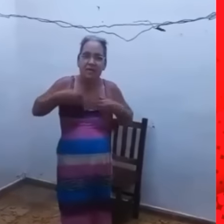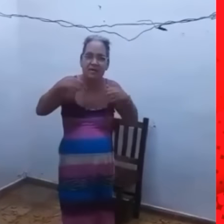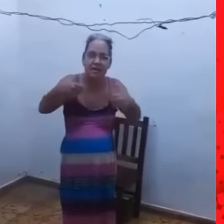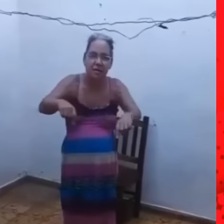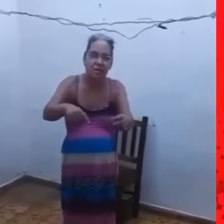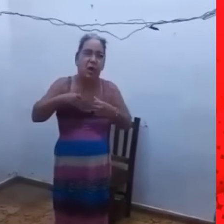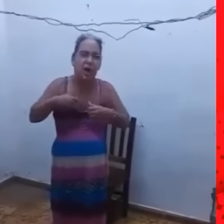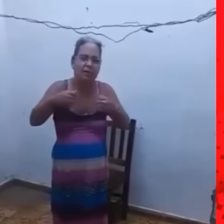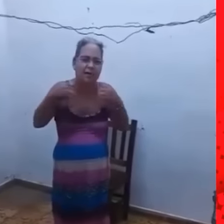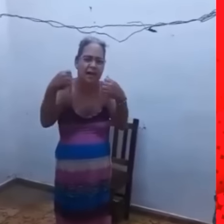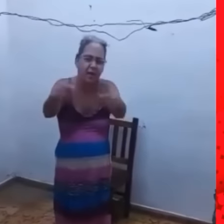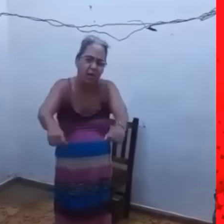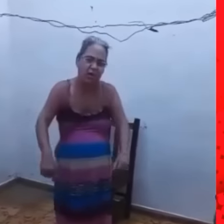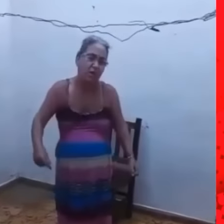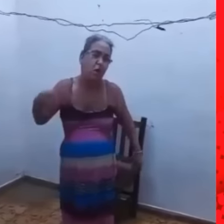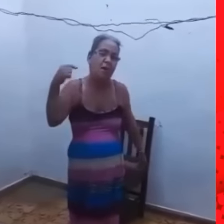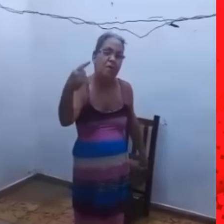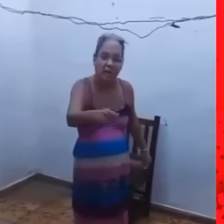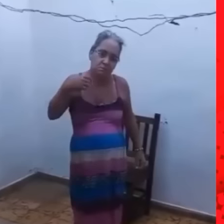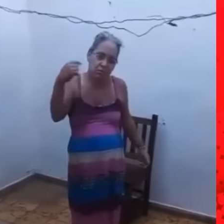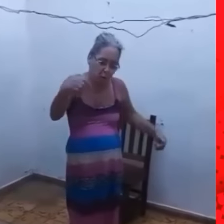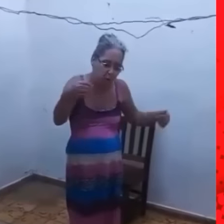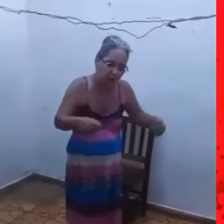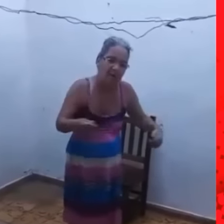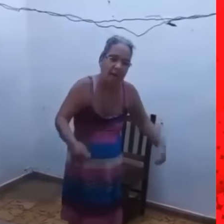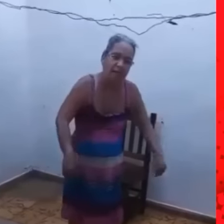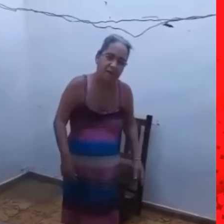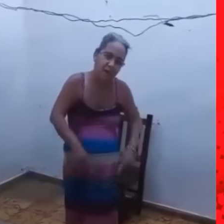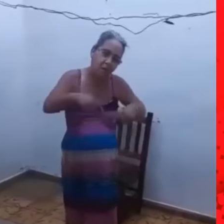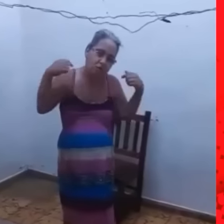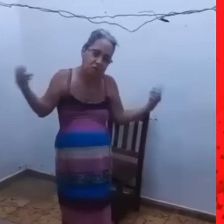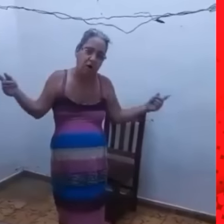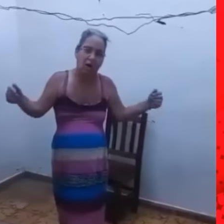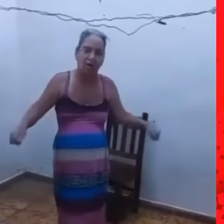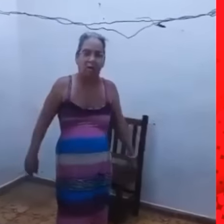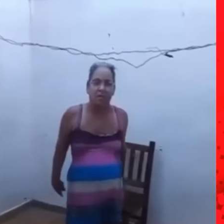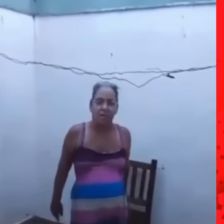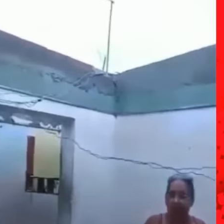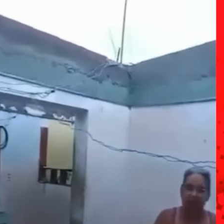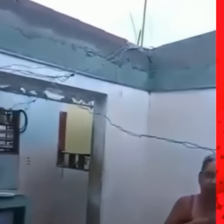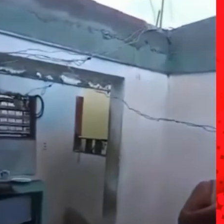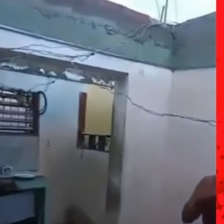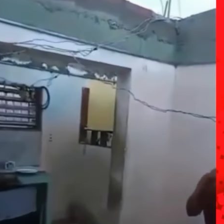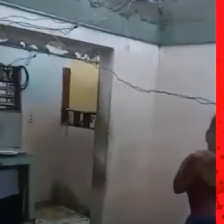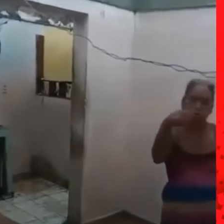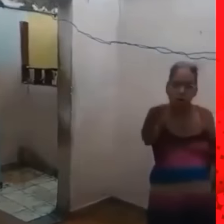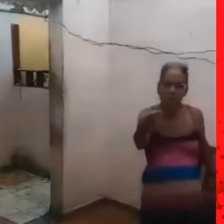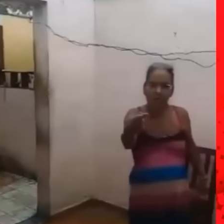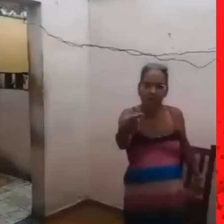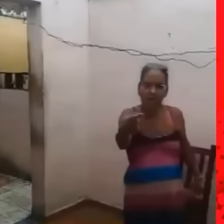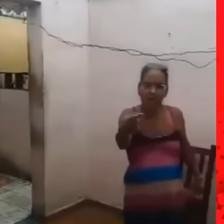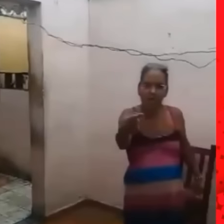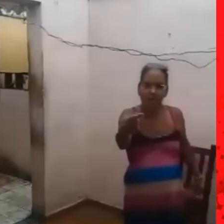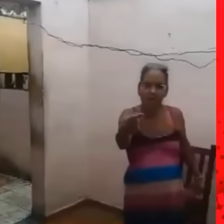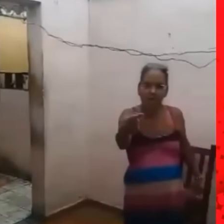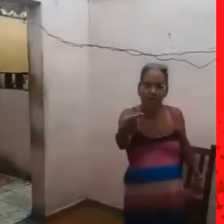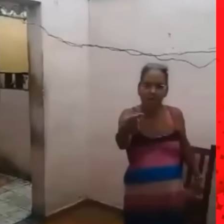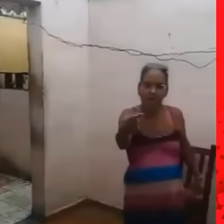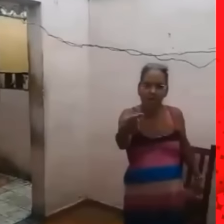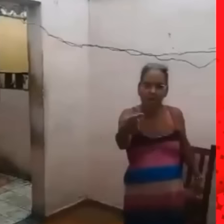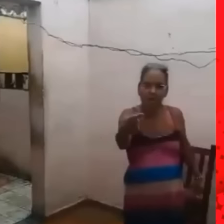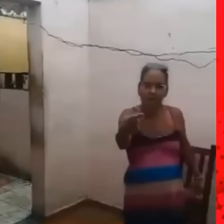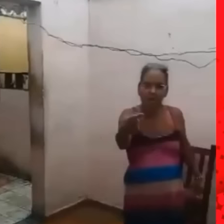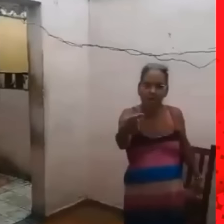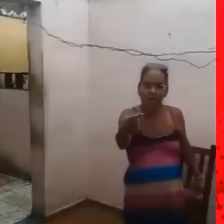Sí, presidente, tú no sabes las veces que he querido llegar a ti. No me dejan. Quiero que vea mi casa y que el mundo entero la vea también. ¿Por qué? Porque cuando usted viene. Bueno, eso